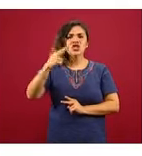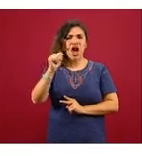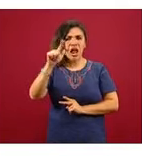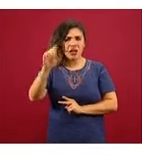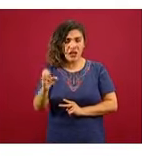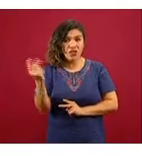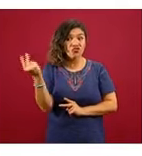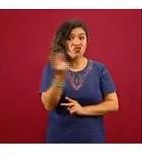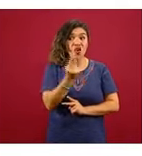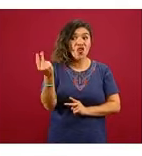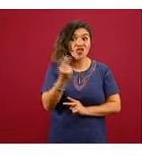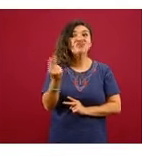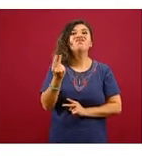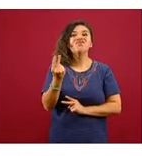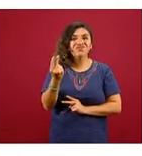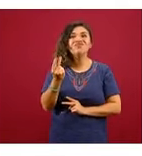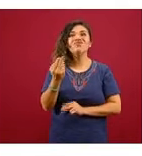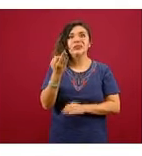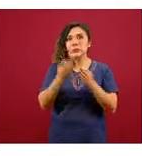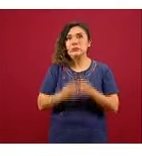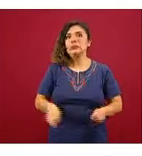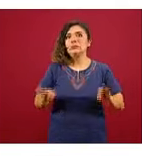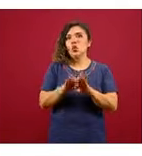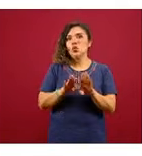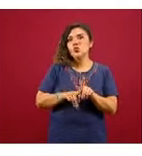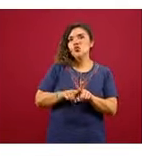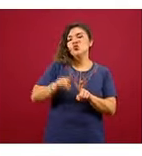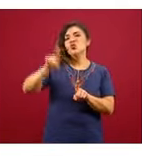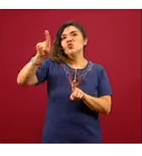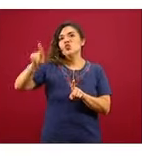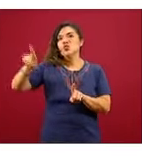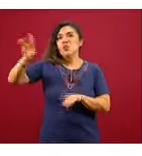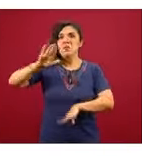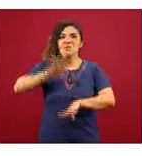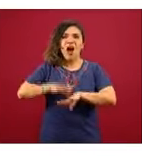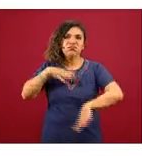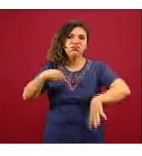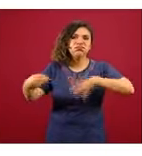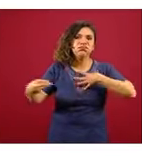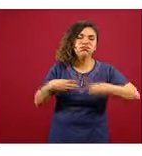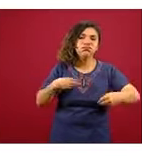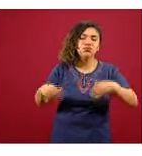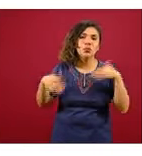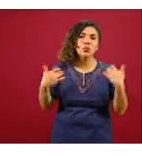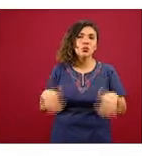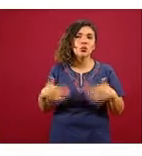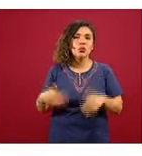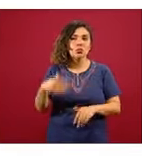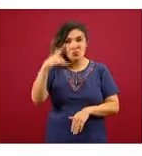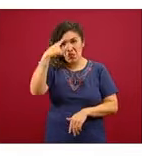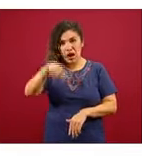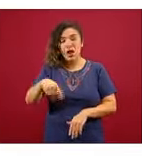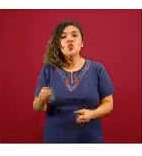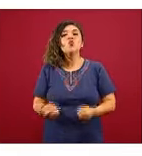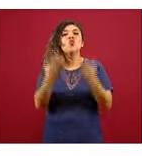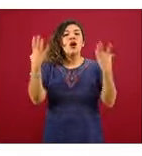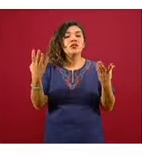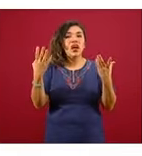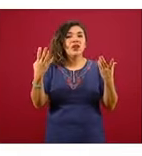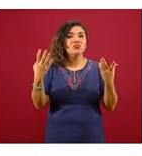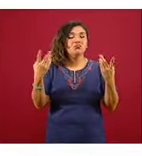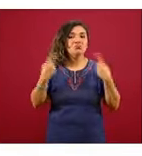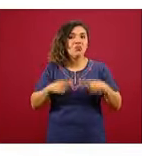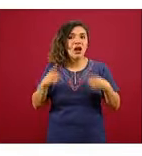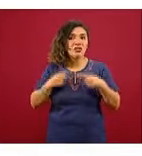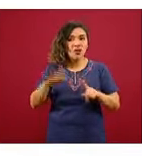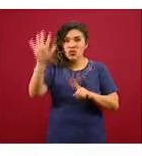han tenido un incremento importante, digamos que son los que más han contribuido a la cantidad y la tasa